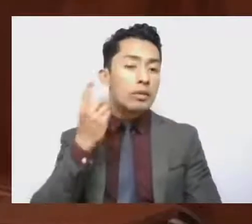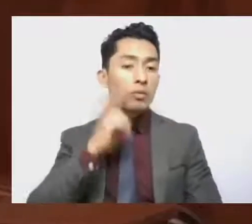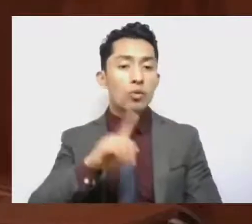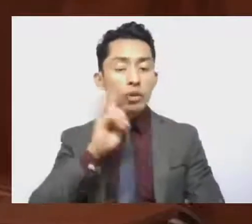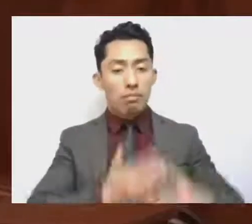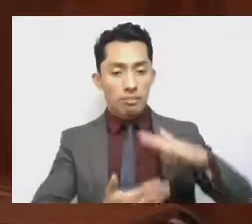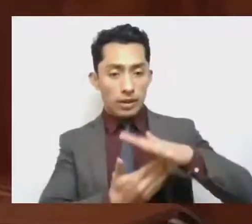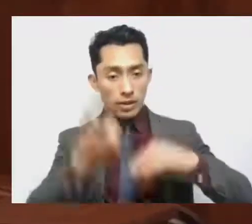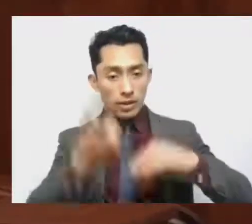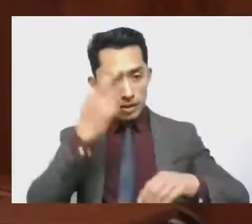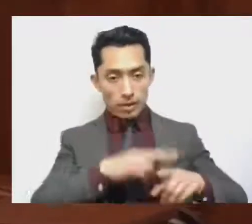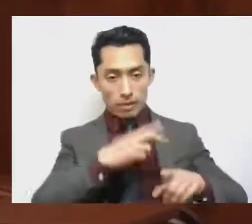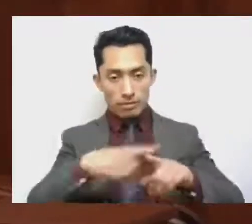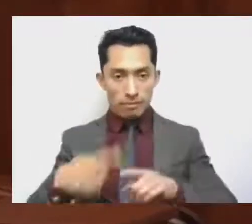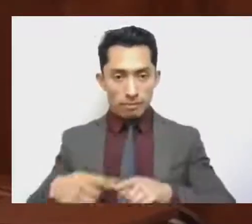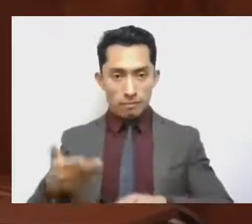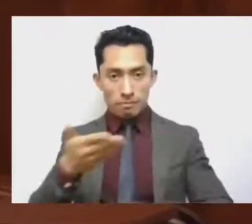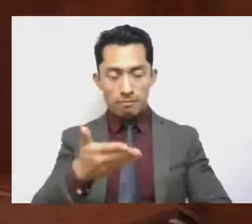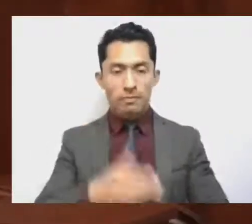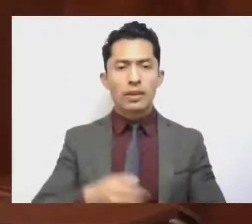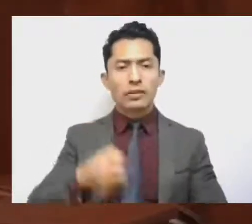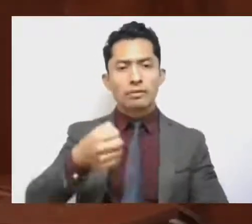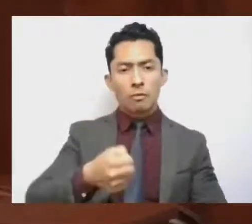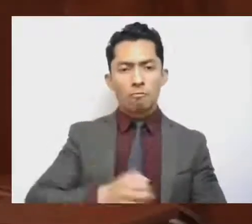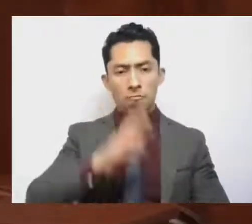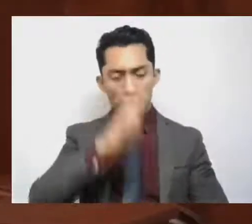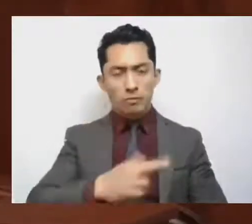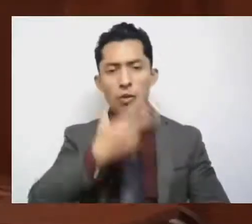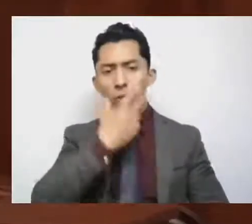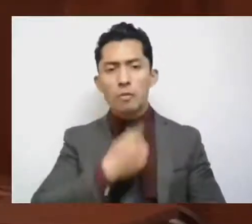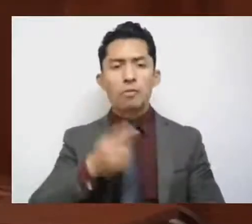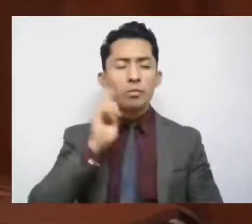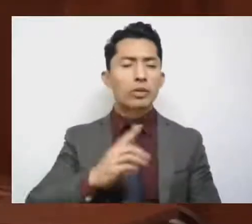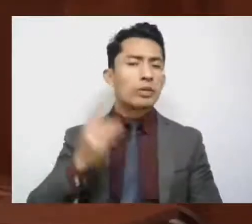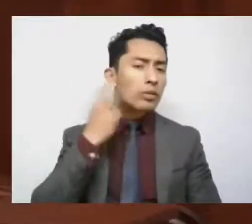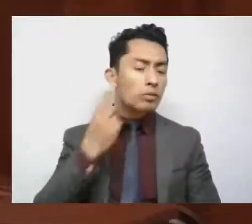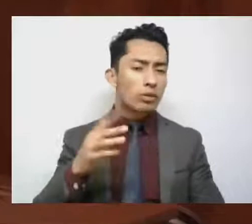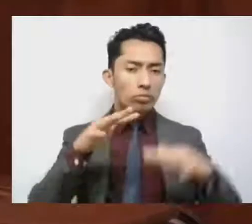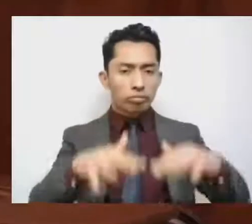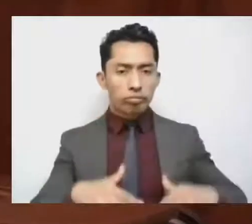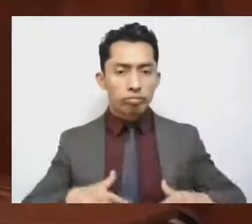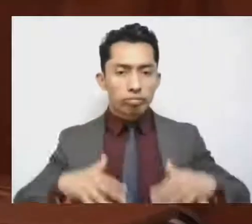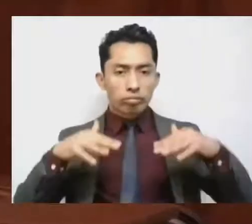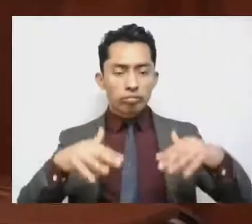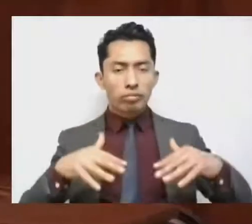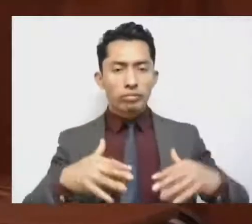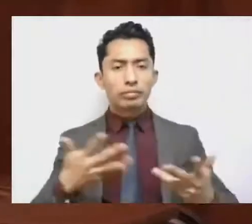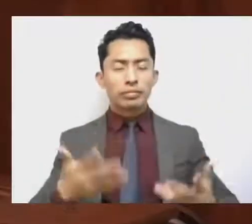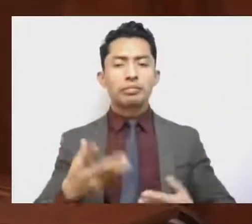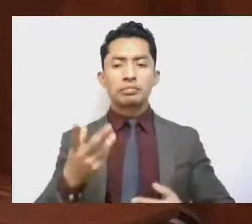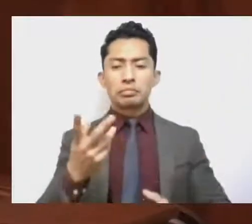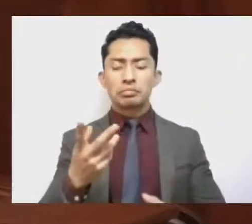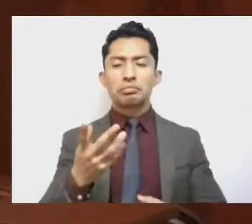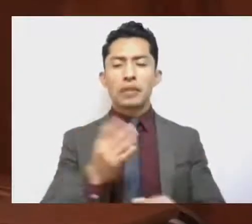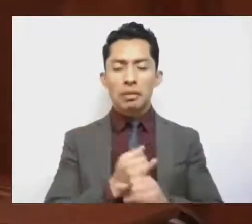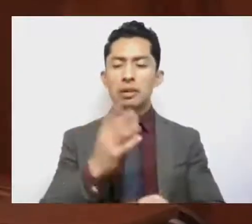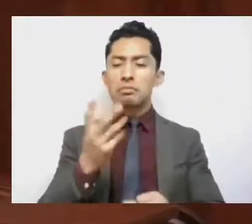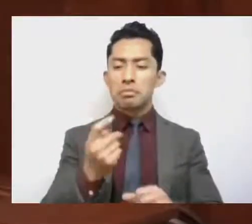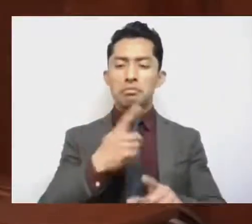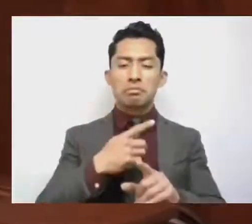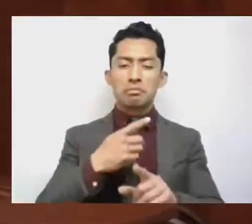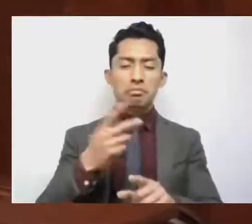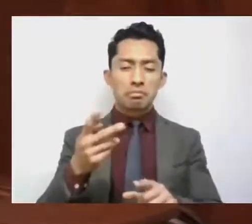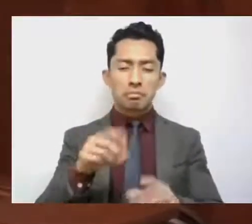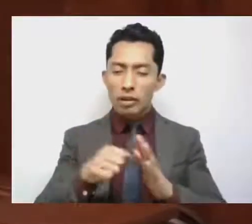directiva. Saludo cordialmente a las diputadas y diputados de esta soberanía, medios de comunicación que nos acompañan